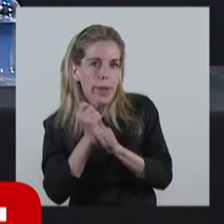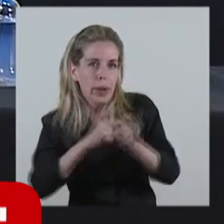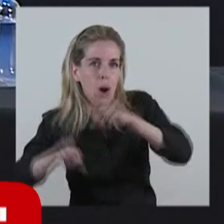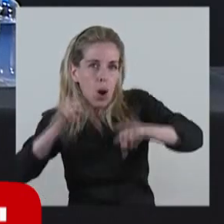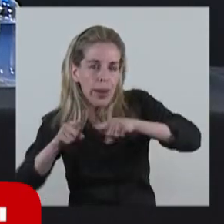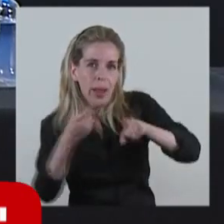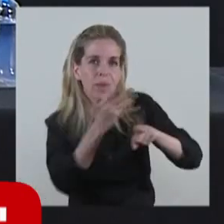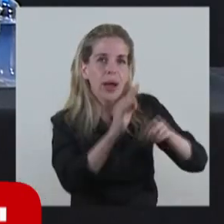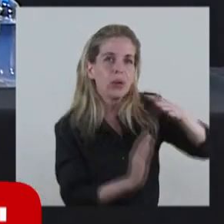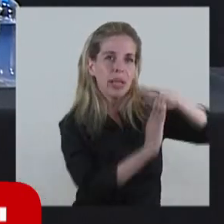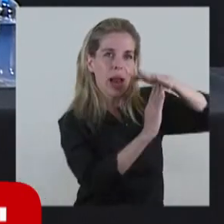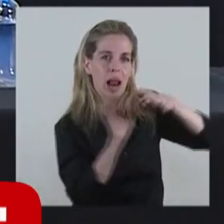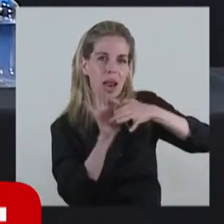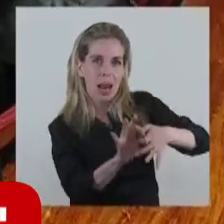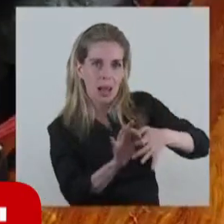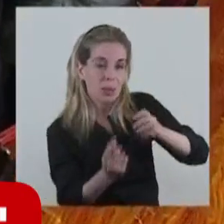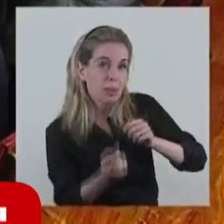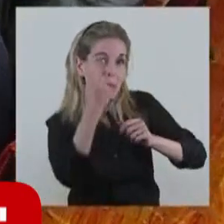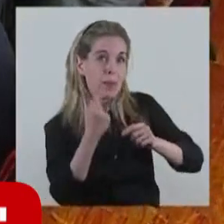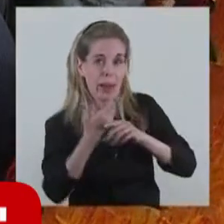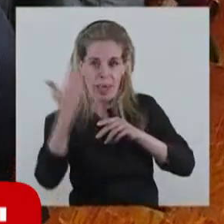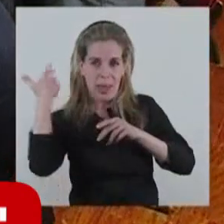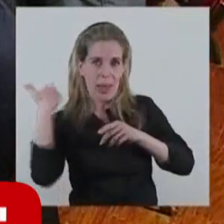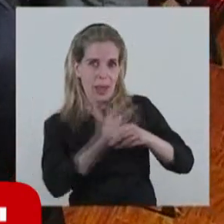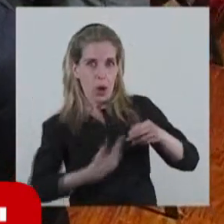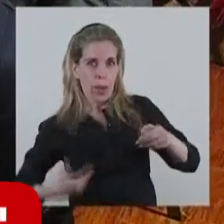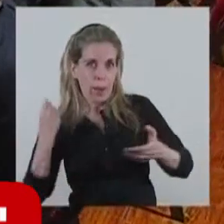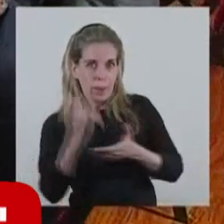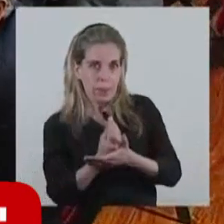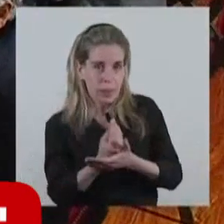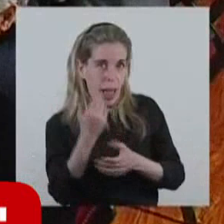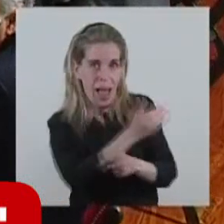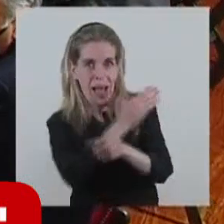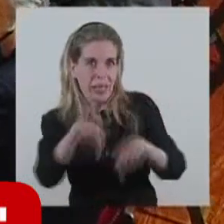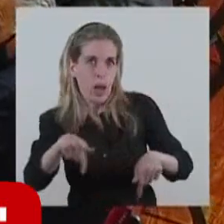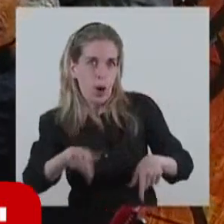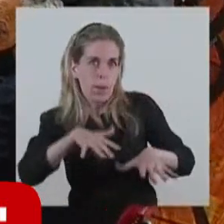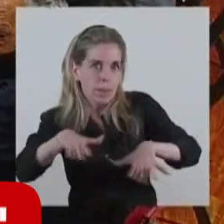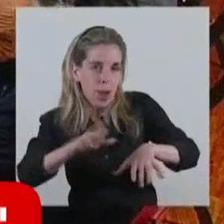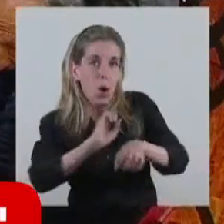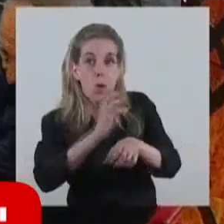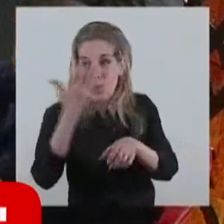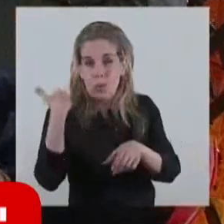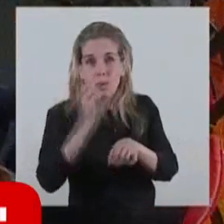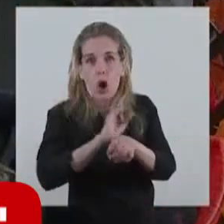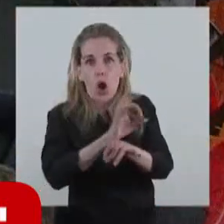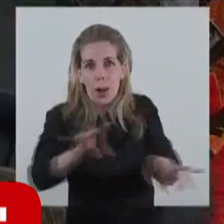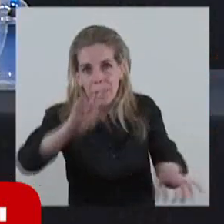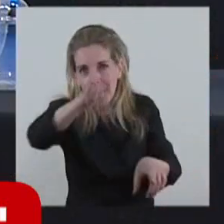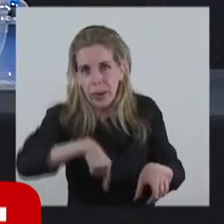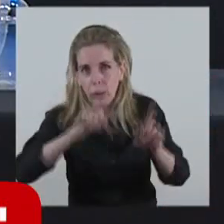junto al Banco Central desde el primer día de gobierno, y se continúa haciendo cuando la pandemia alteró el esquema de